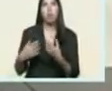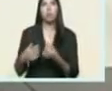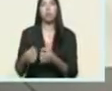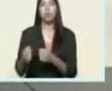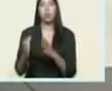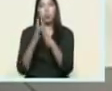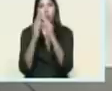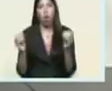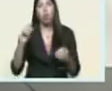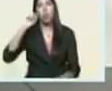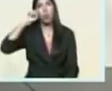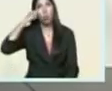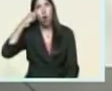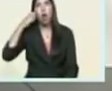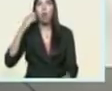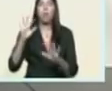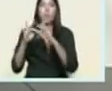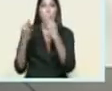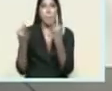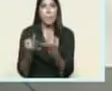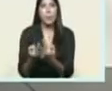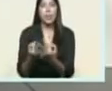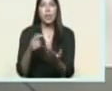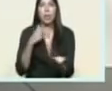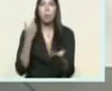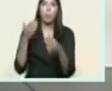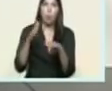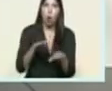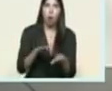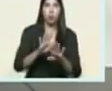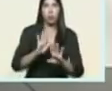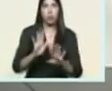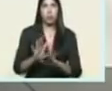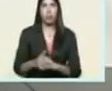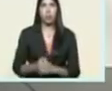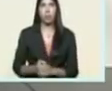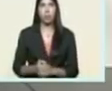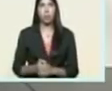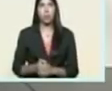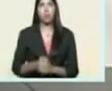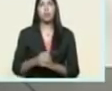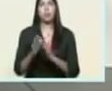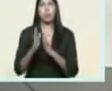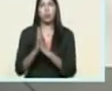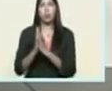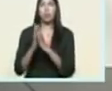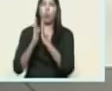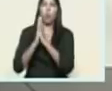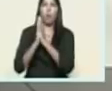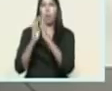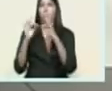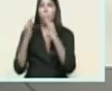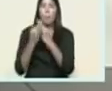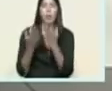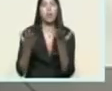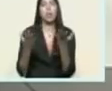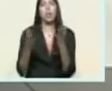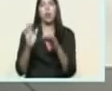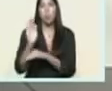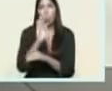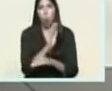recuerdo, a nuestros familiares fallecidos, a nuestros seres queridos también. Le pedimos su protección, su